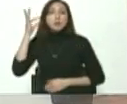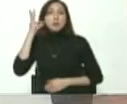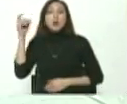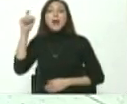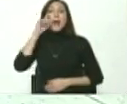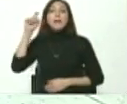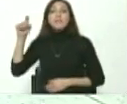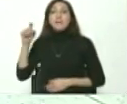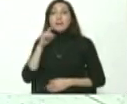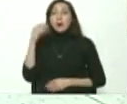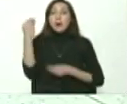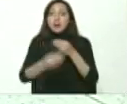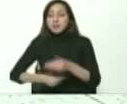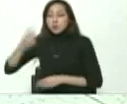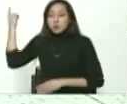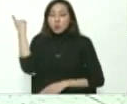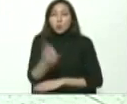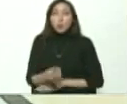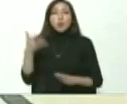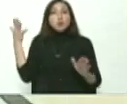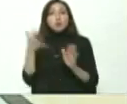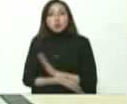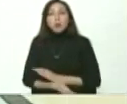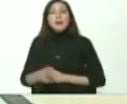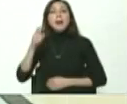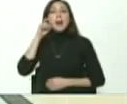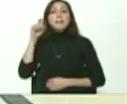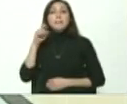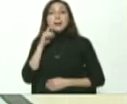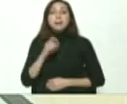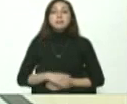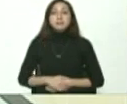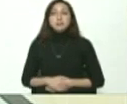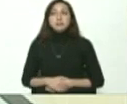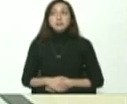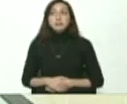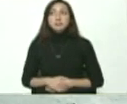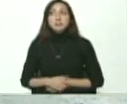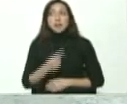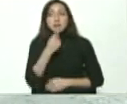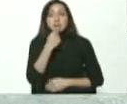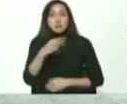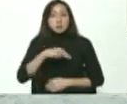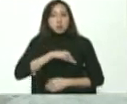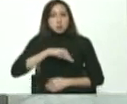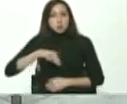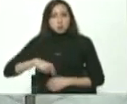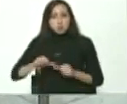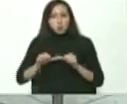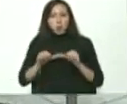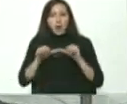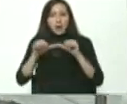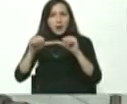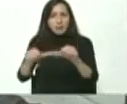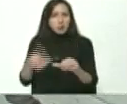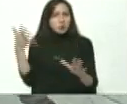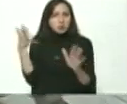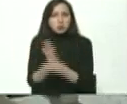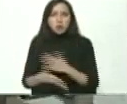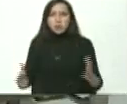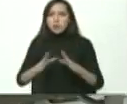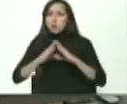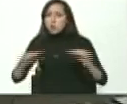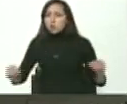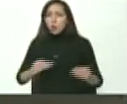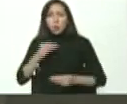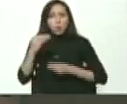embarazadas, cumpliendo la ruta materna. Desde aquí podemos decir, presidente, que hemos avanzado en cuanto a toda esta